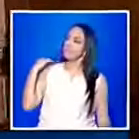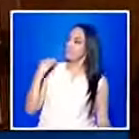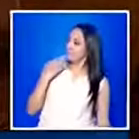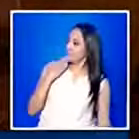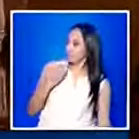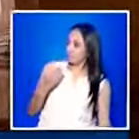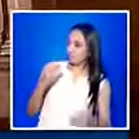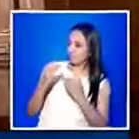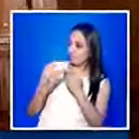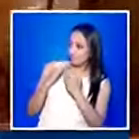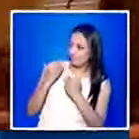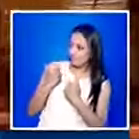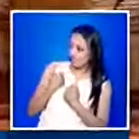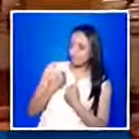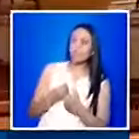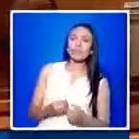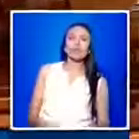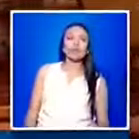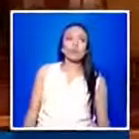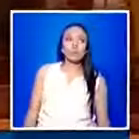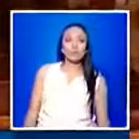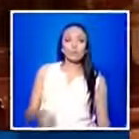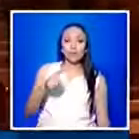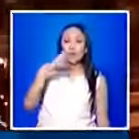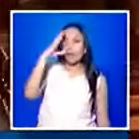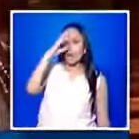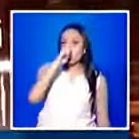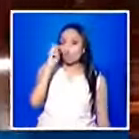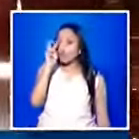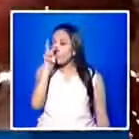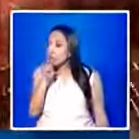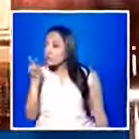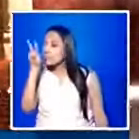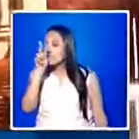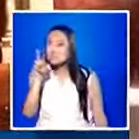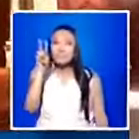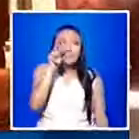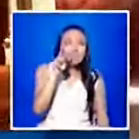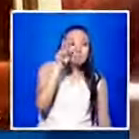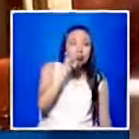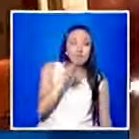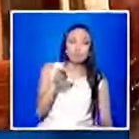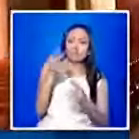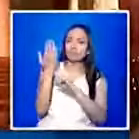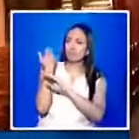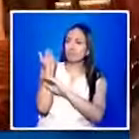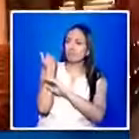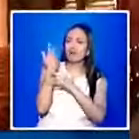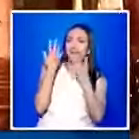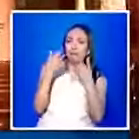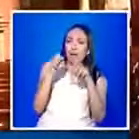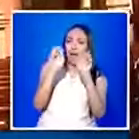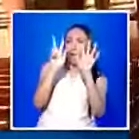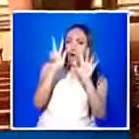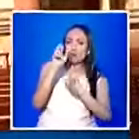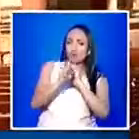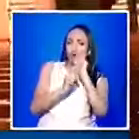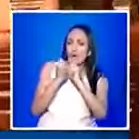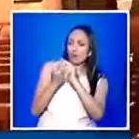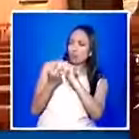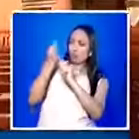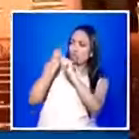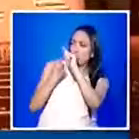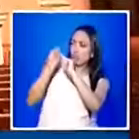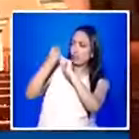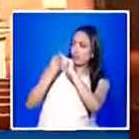por la invitación. Estos recorridos nocturnos los venimos realizando dentro de 8 años ya aproximadamente. Esta vez